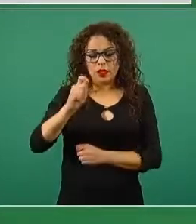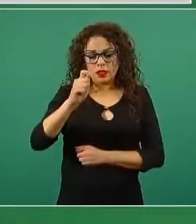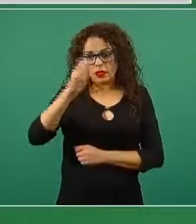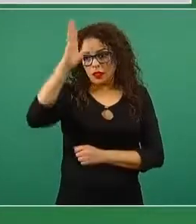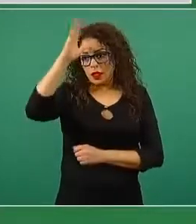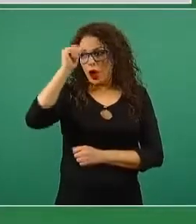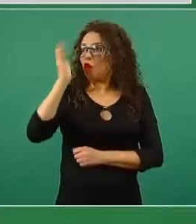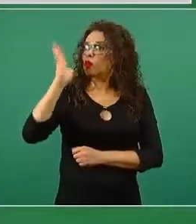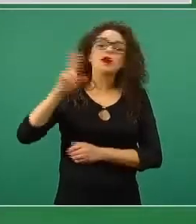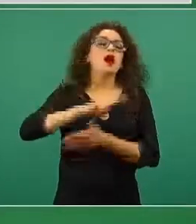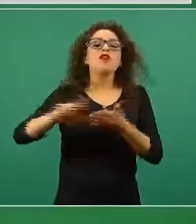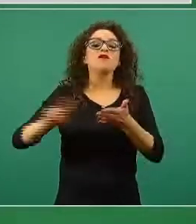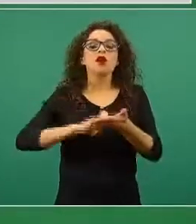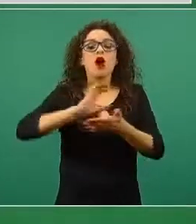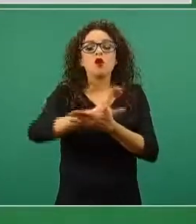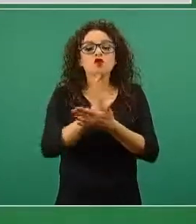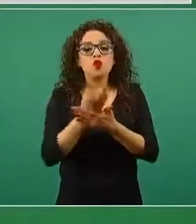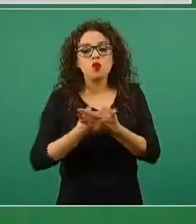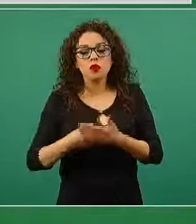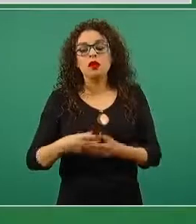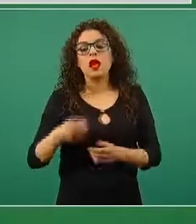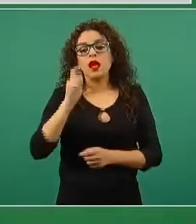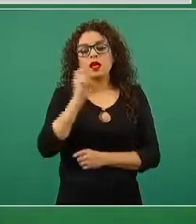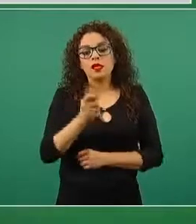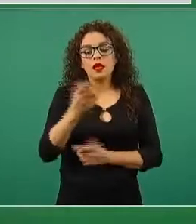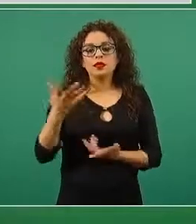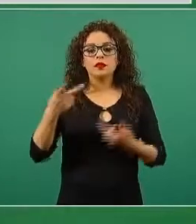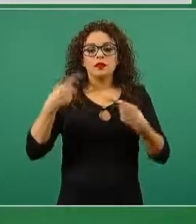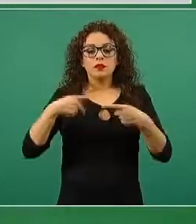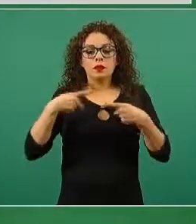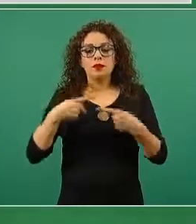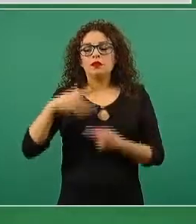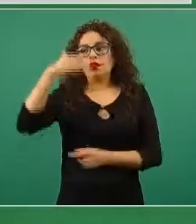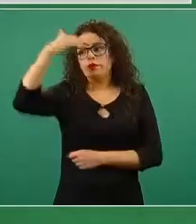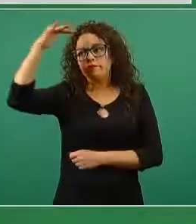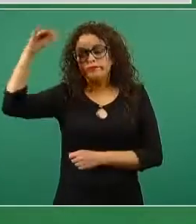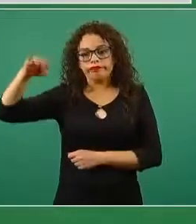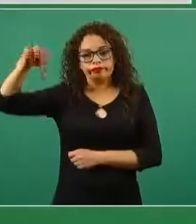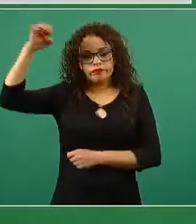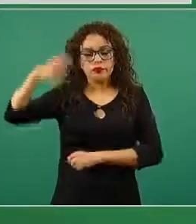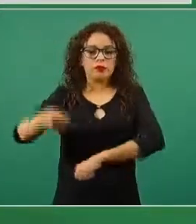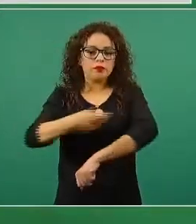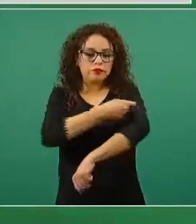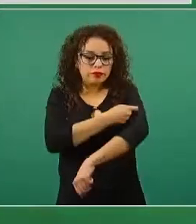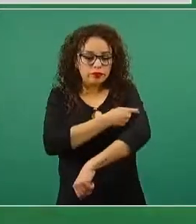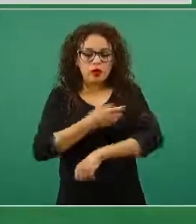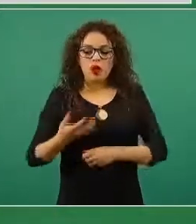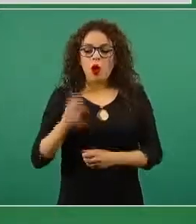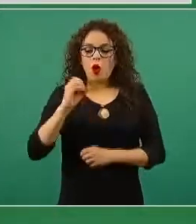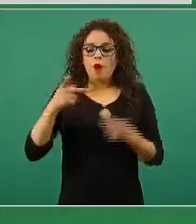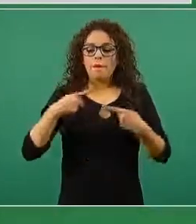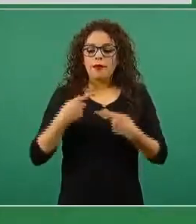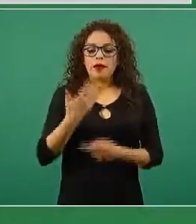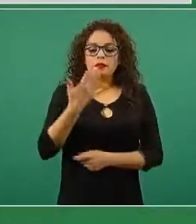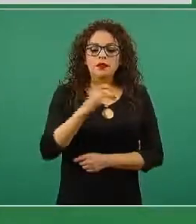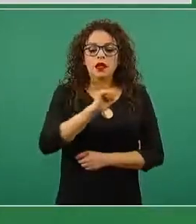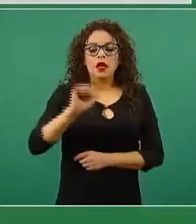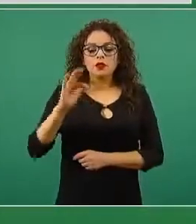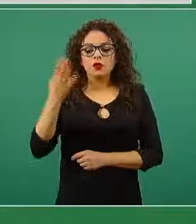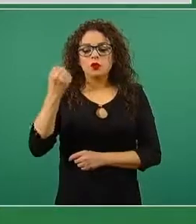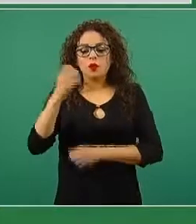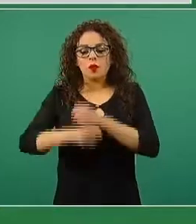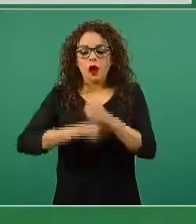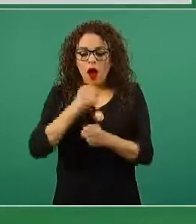contratos, contemplando segundas dosis en adultos mayores, segundas dosis quizá ya en personas de 50 a 59 años